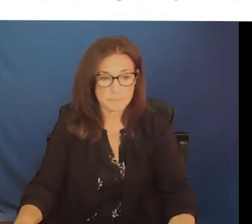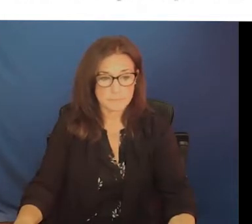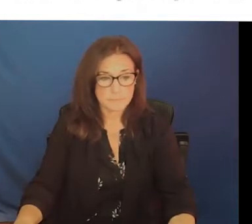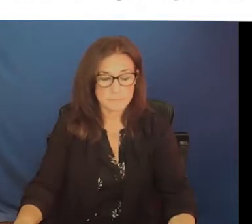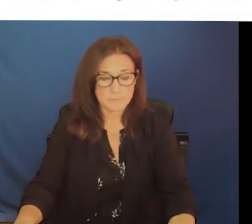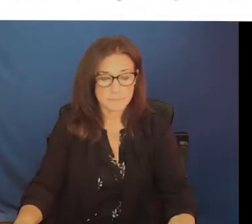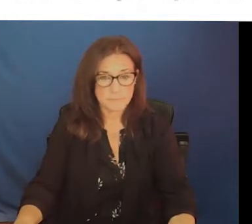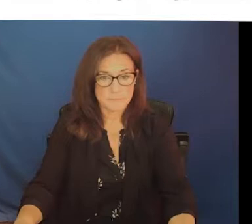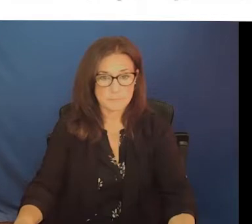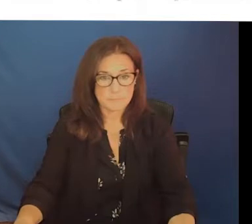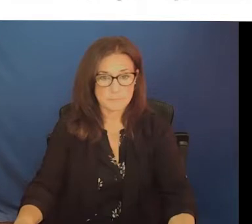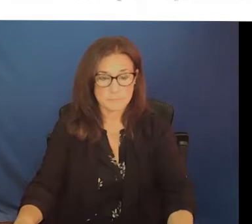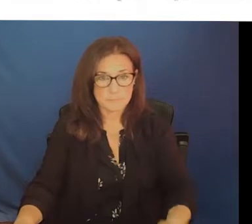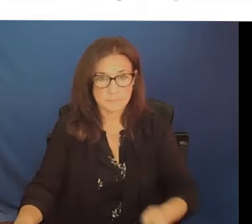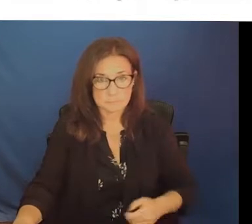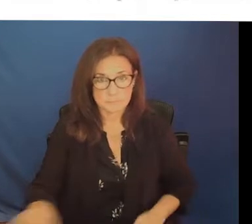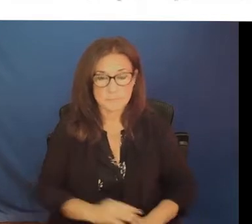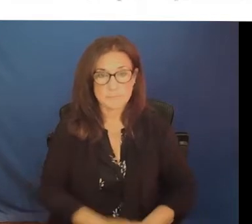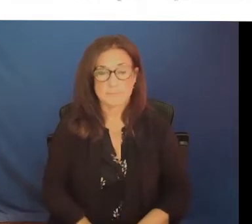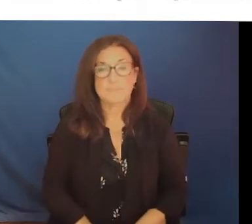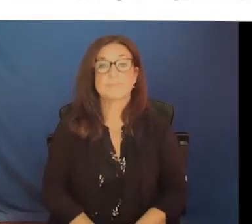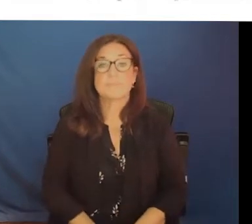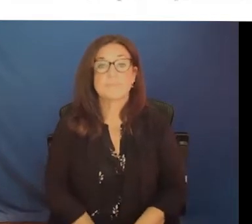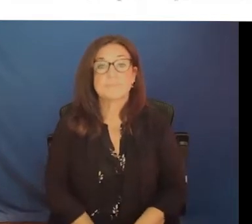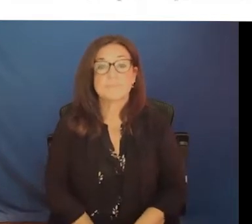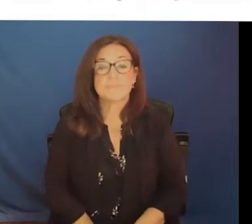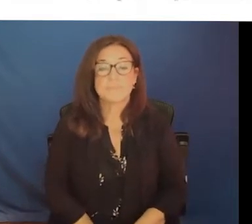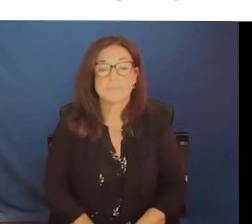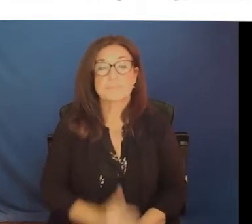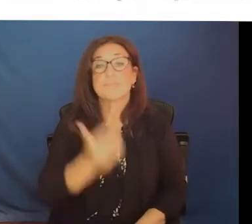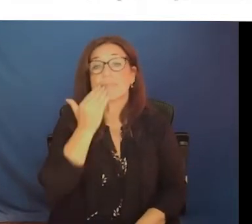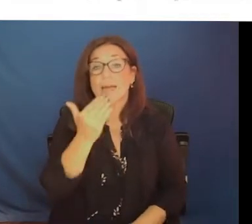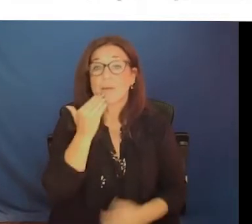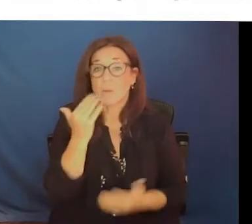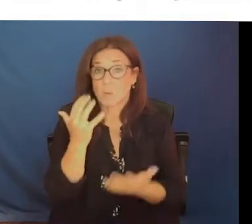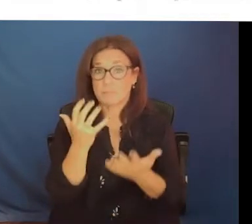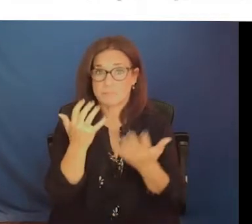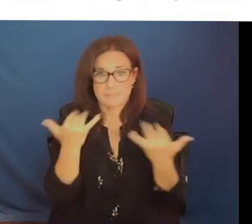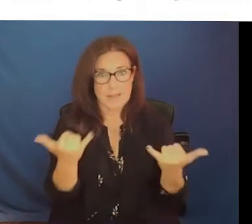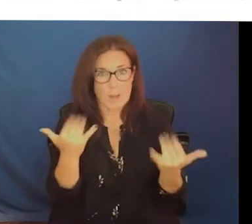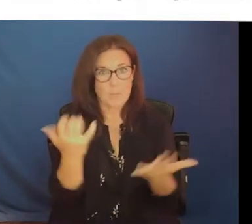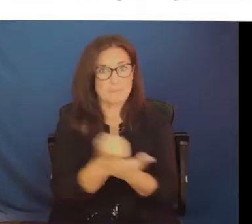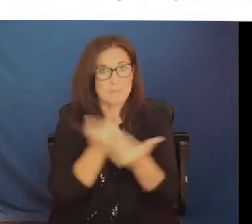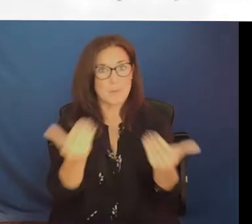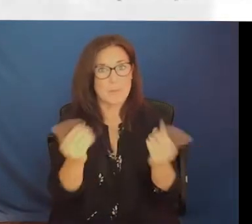moderado. Gracias. Thank you. We may now begin.